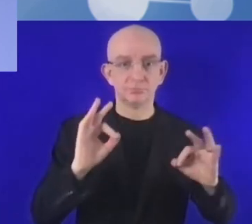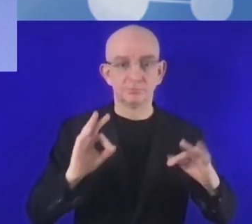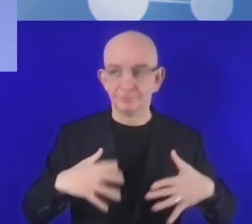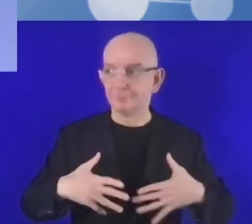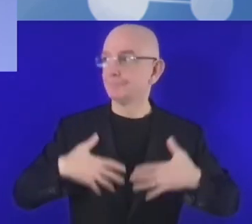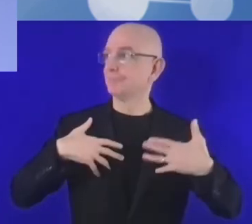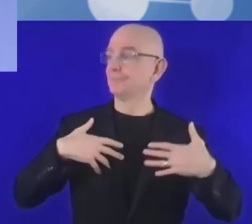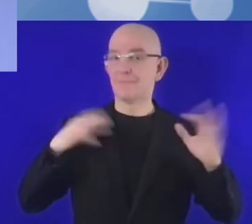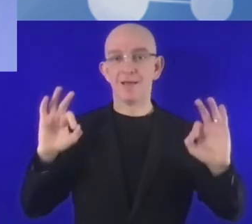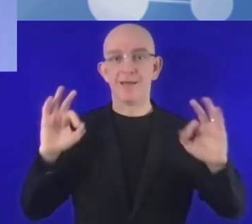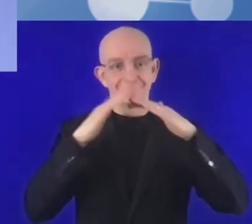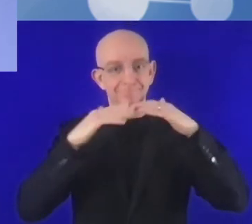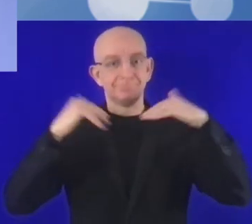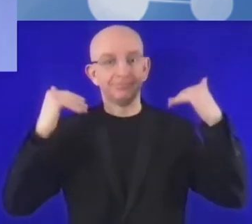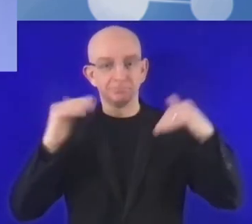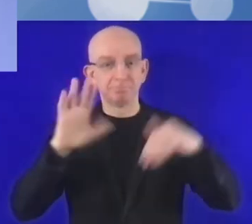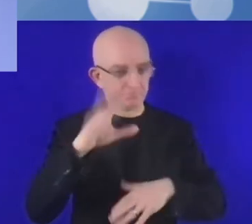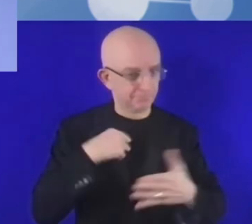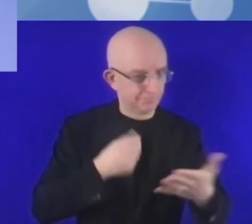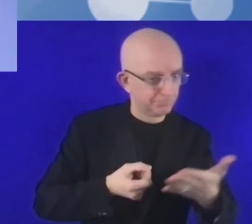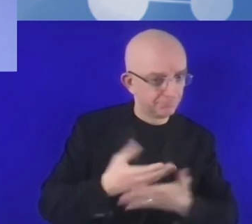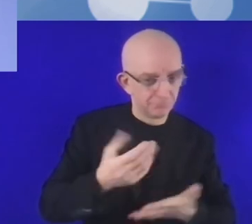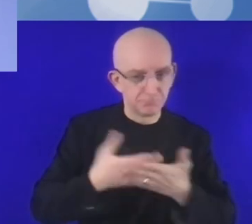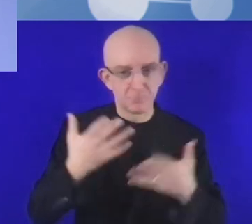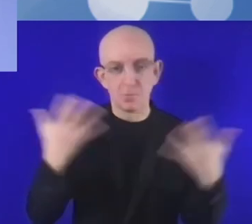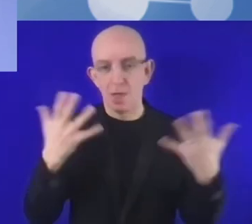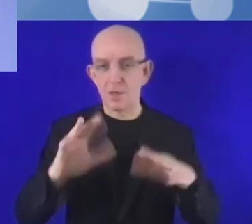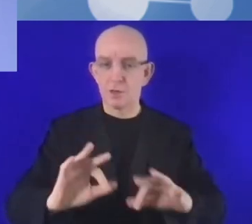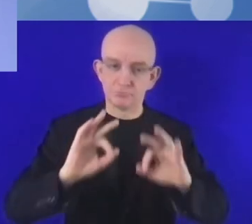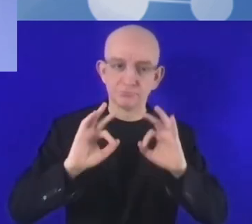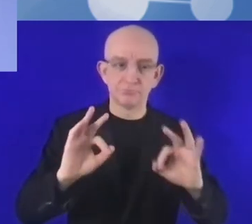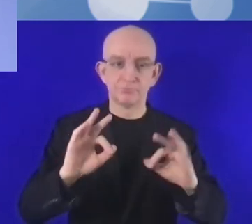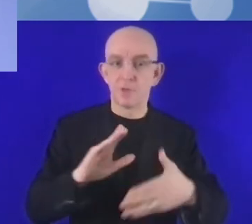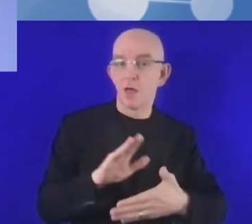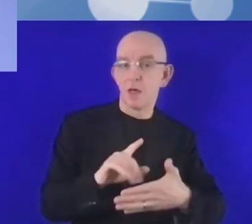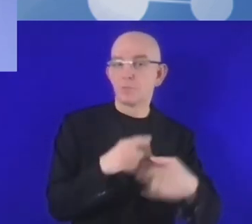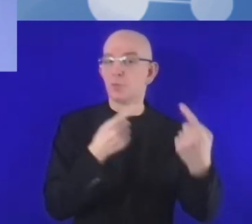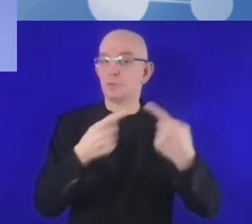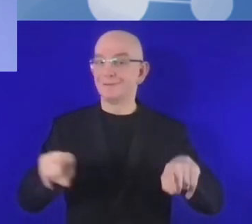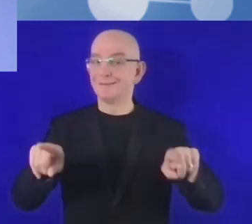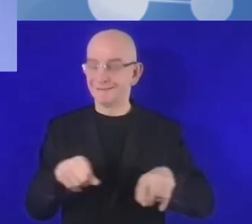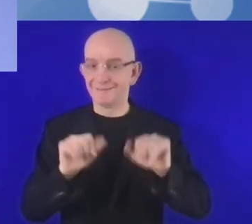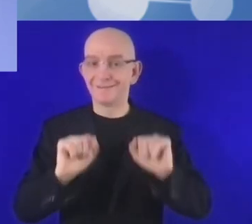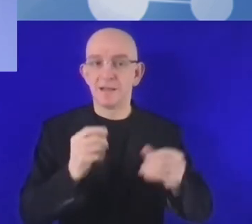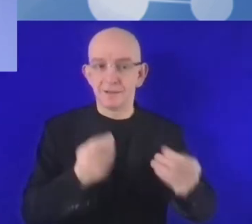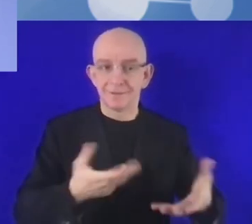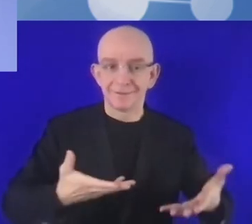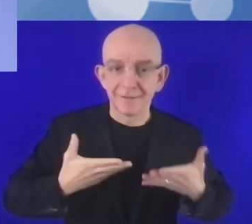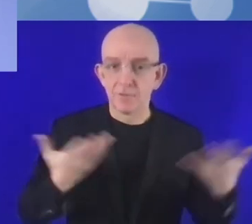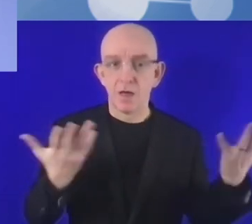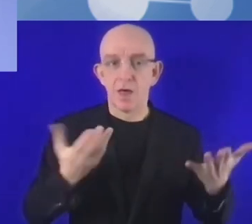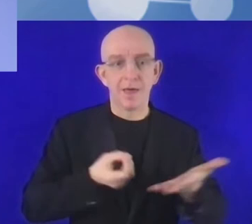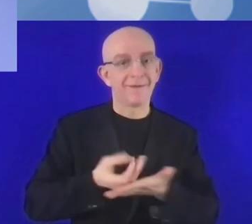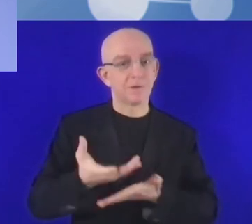más puede influir en nosotros. ¿Qué quiere decir la música de alta calidad? Es la música